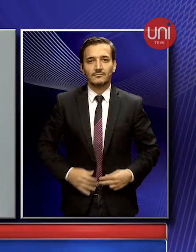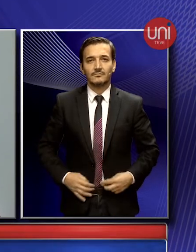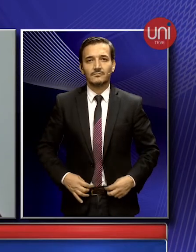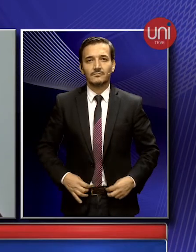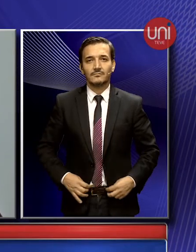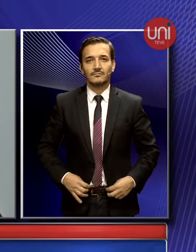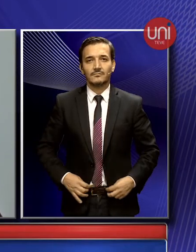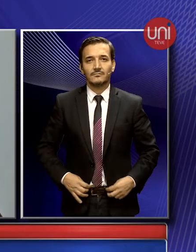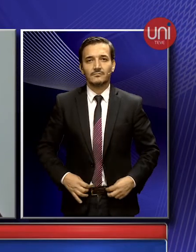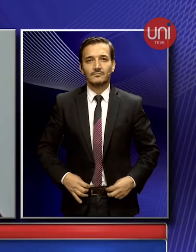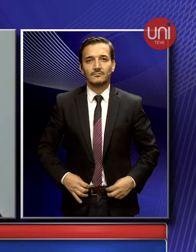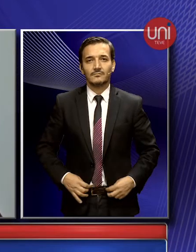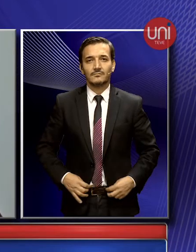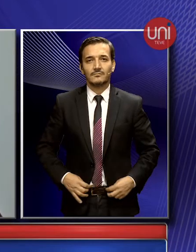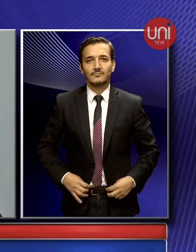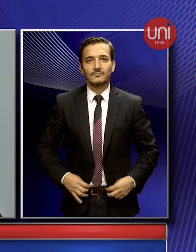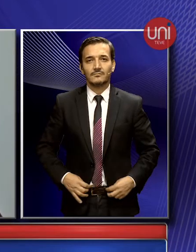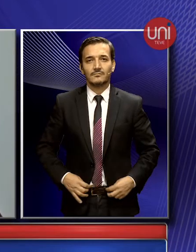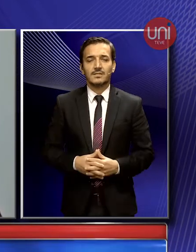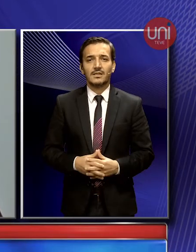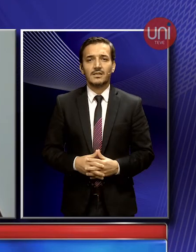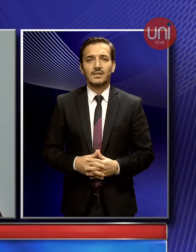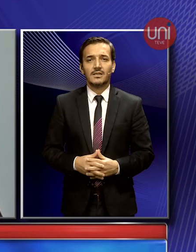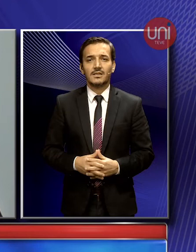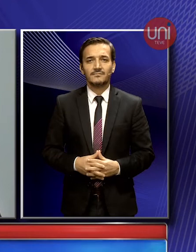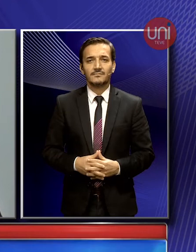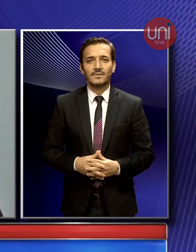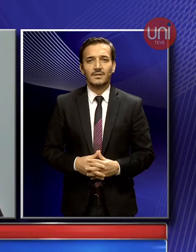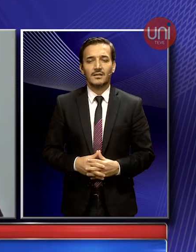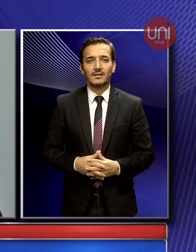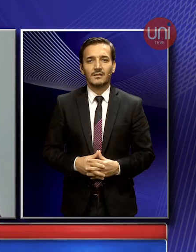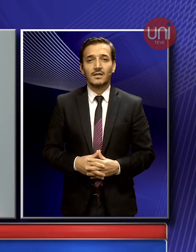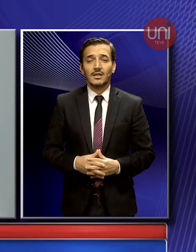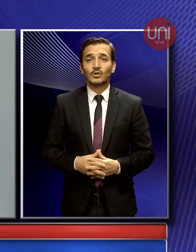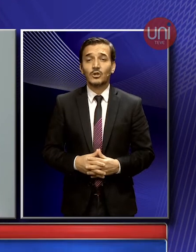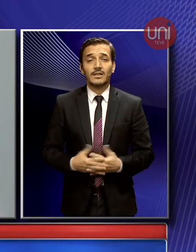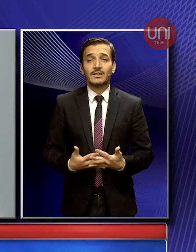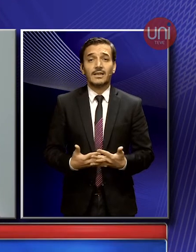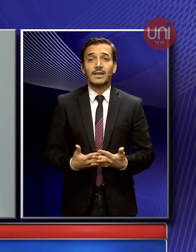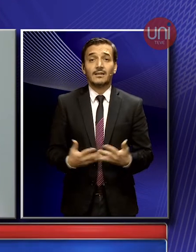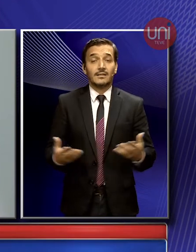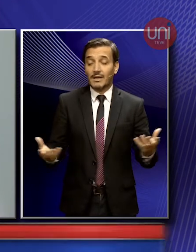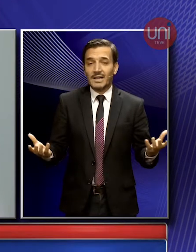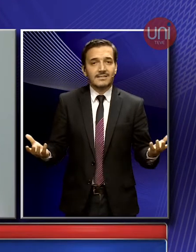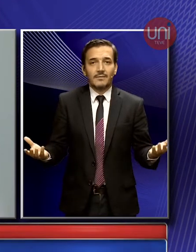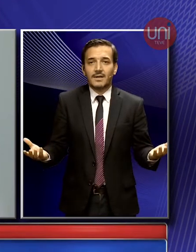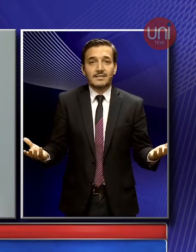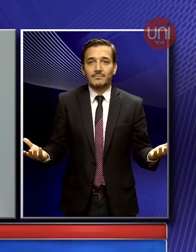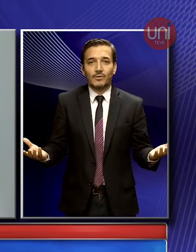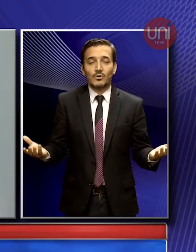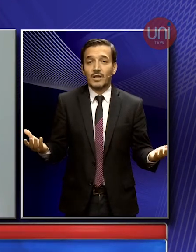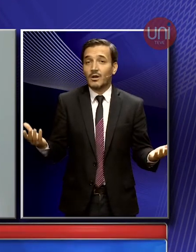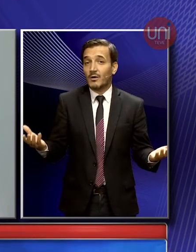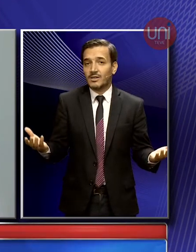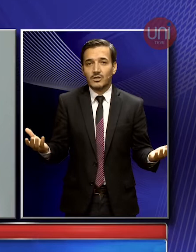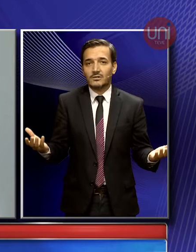poder cuidarse, y vamos a seguir en esta tarea, ¿no? Así sí. Es que, con todo gusto. Doctor, la balanza, así, por un